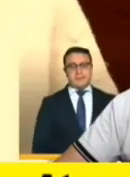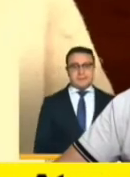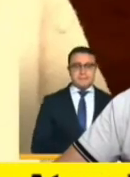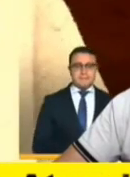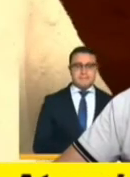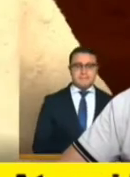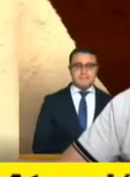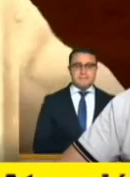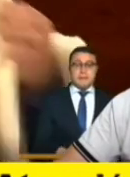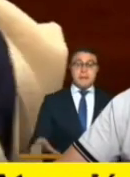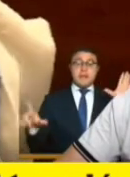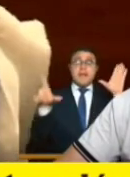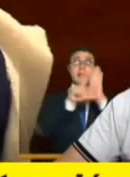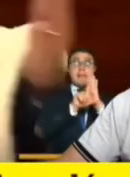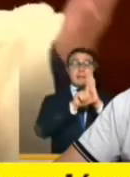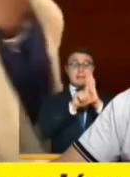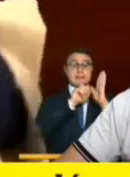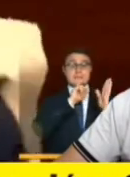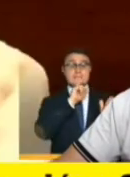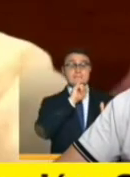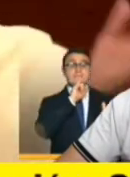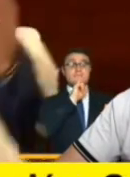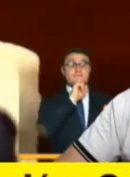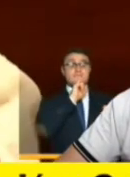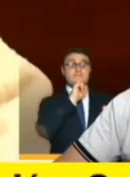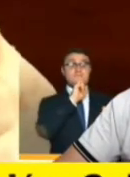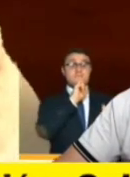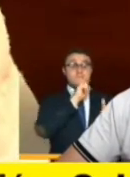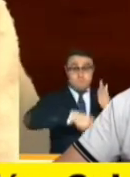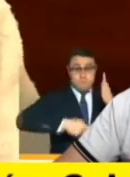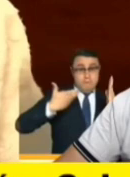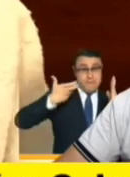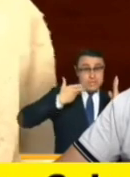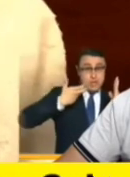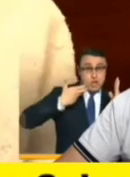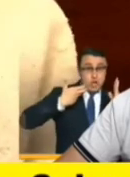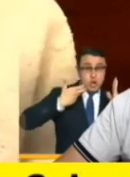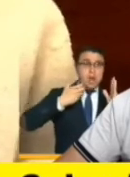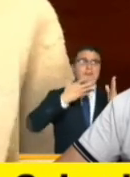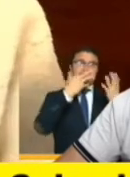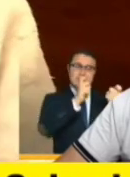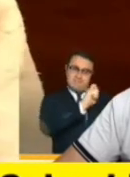¿sí? Que en su masa de dineros que comentaba se ahorran